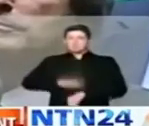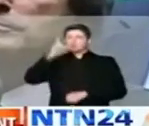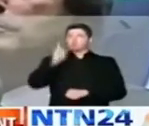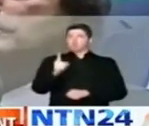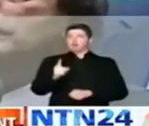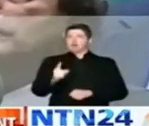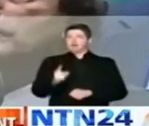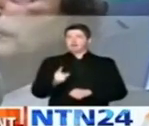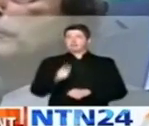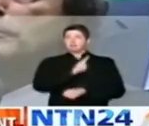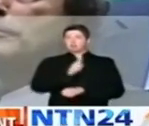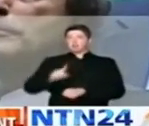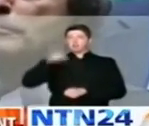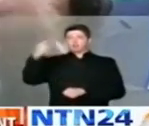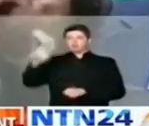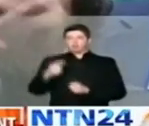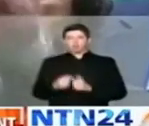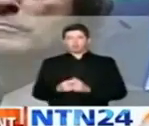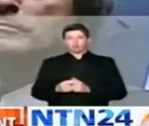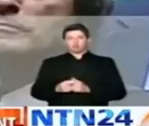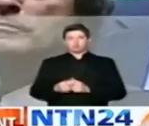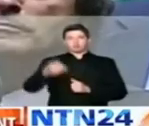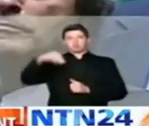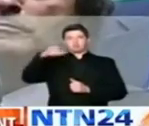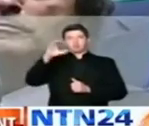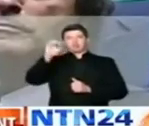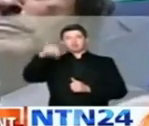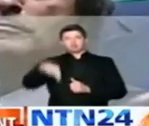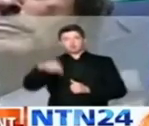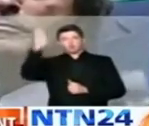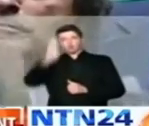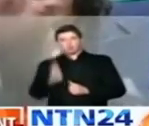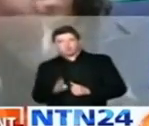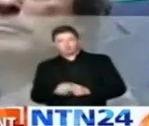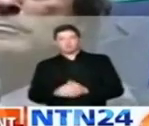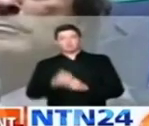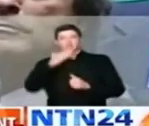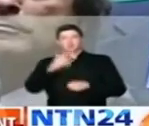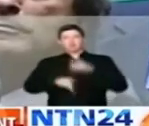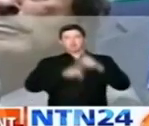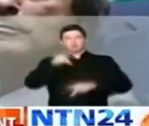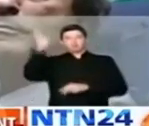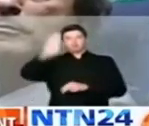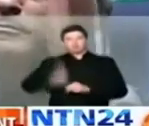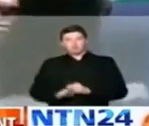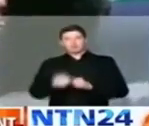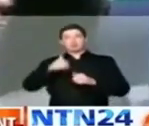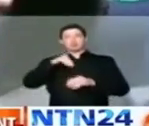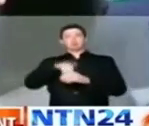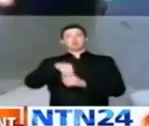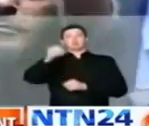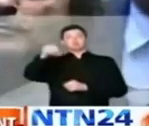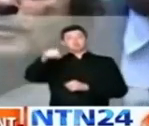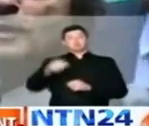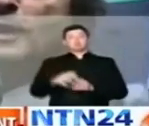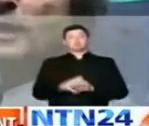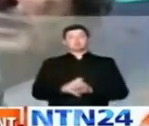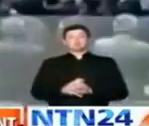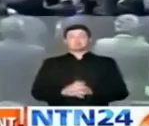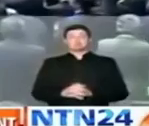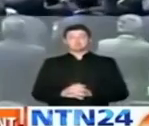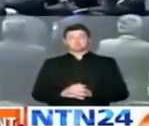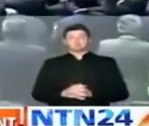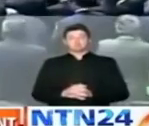al asumir el cargo el pasado 19 de mayo, no hay por lo tanto espacio alguno para equivocaciones. El nuevo gobierno brasileño